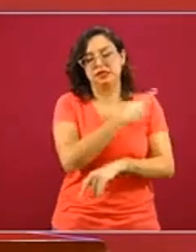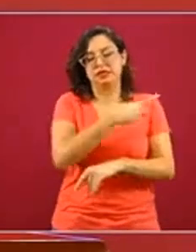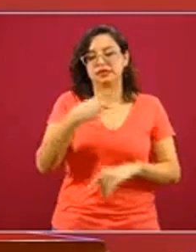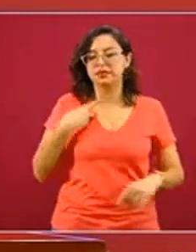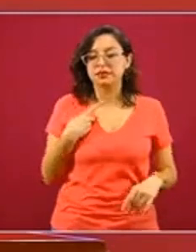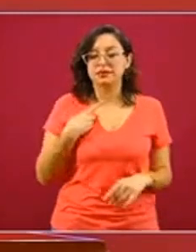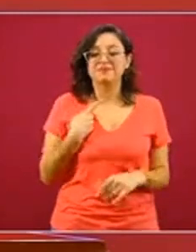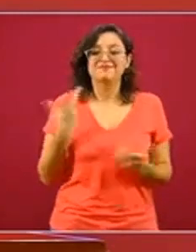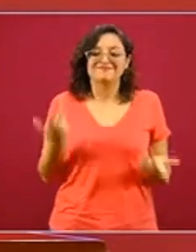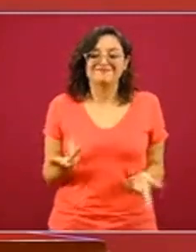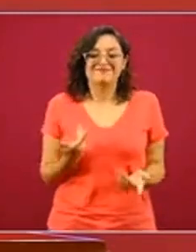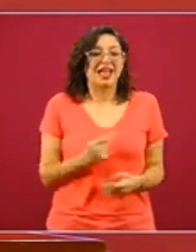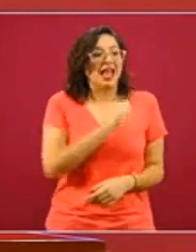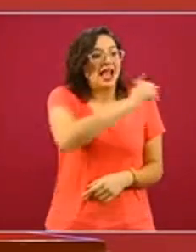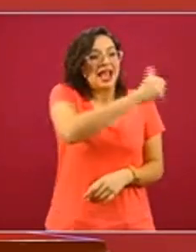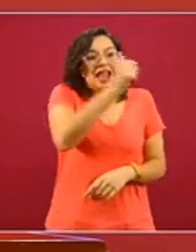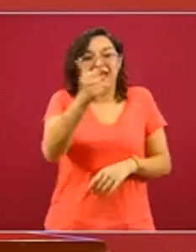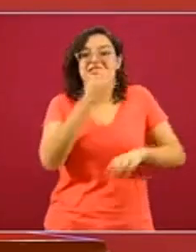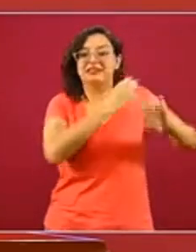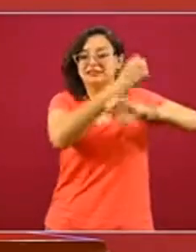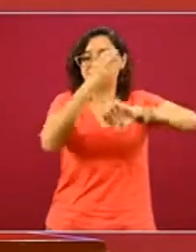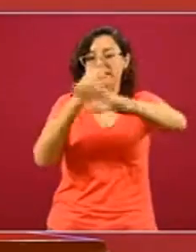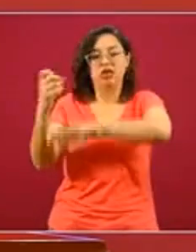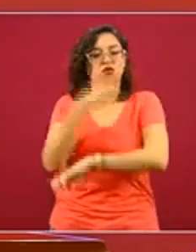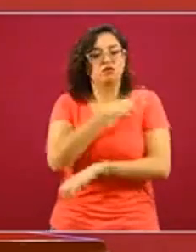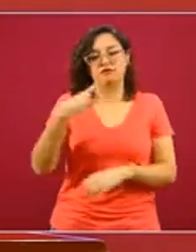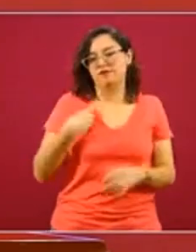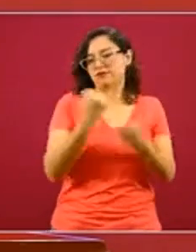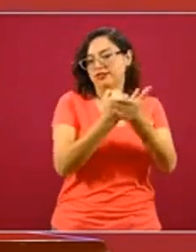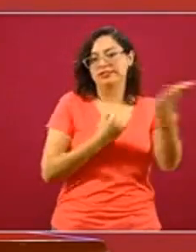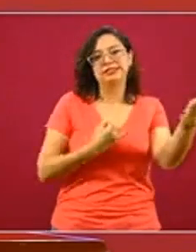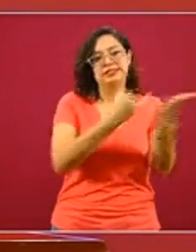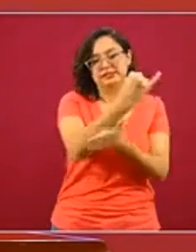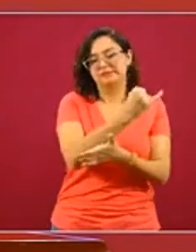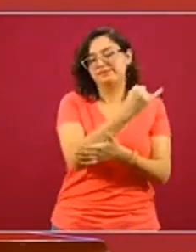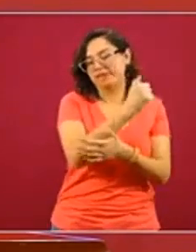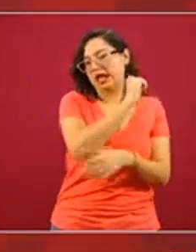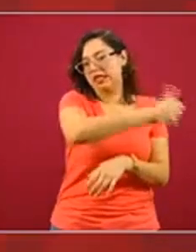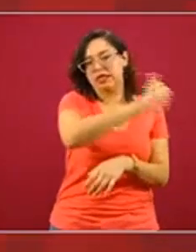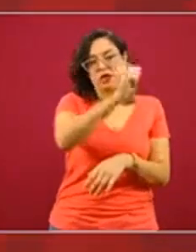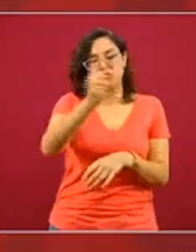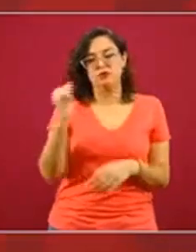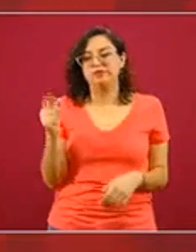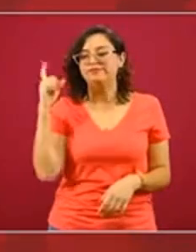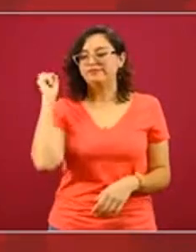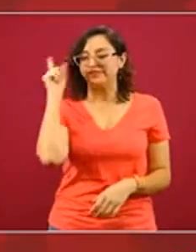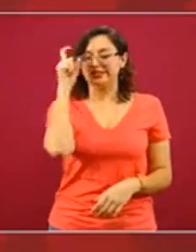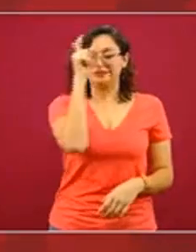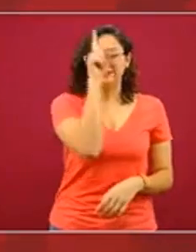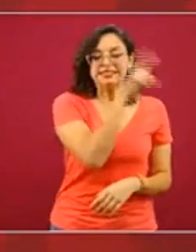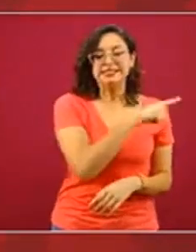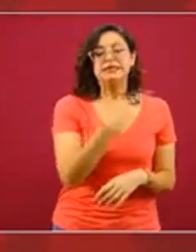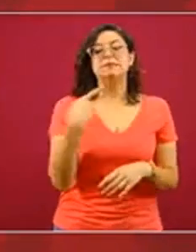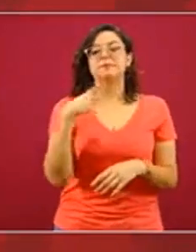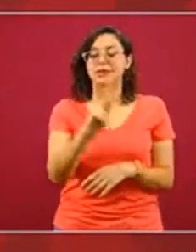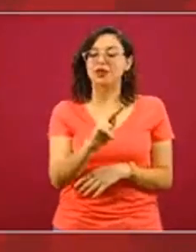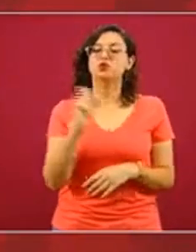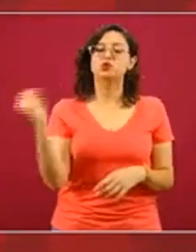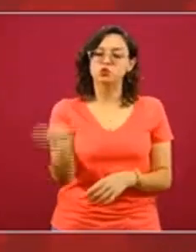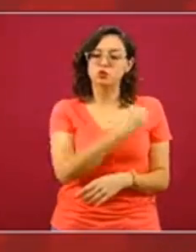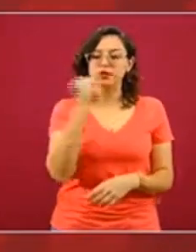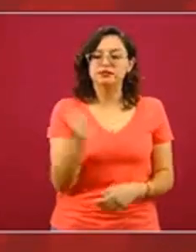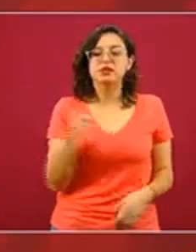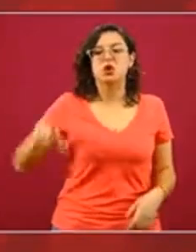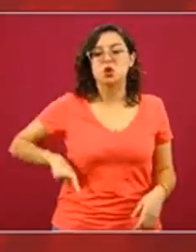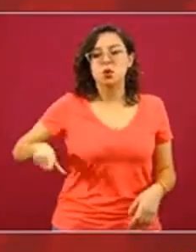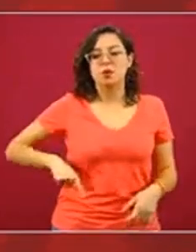estado va a tener su propio reto, su propia complejidad. Lo afortunado es que todos los mandatarios y mandatarias estatales tienen